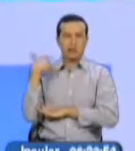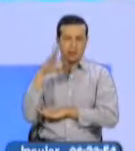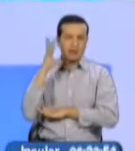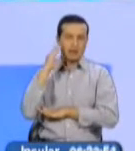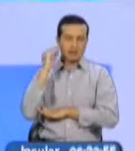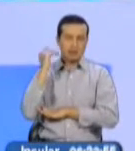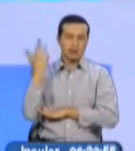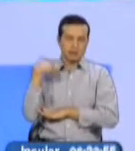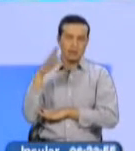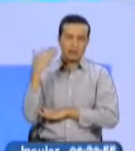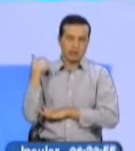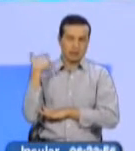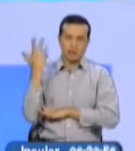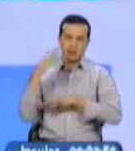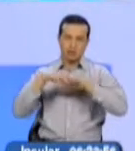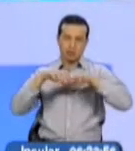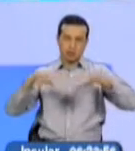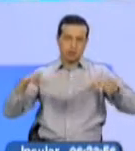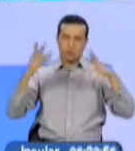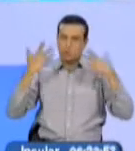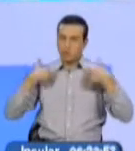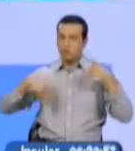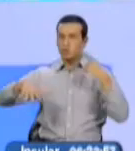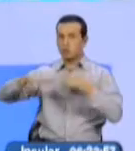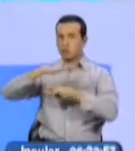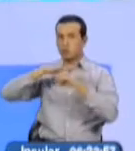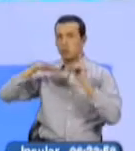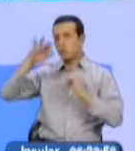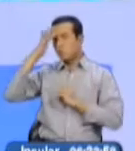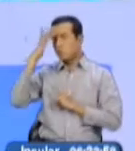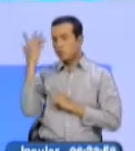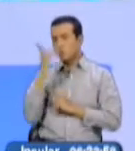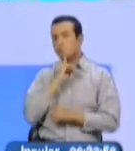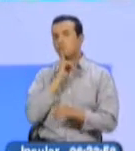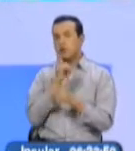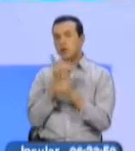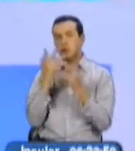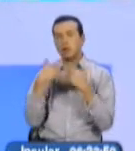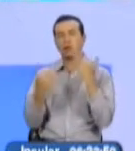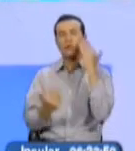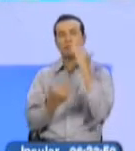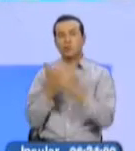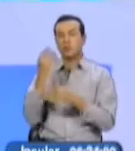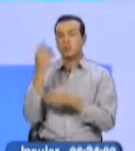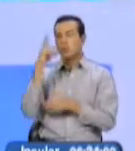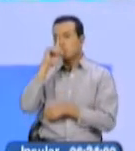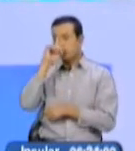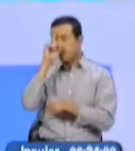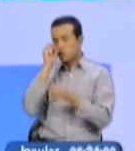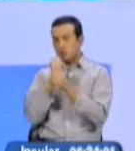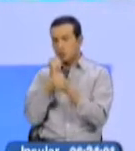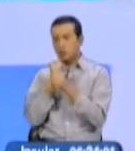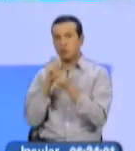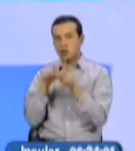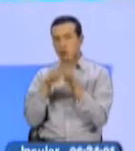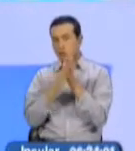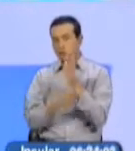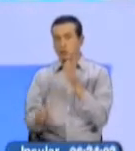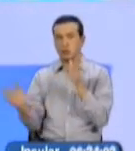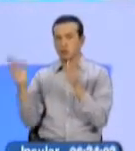comenzado a hacer muy aparte de cualquier situación porque definitivamente la creación de puestos de trabajo es desde ahí